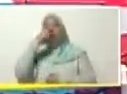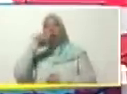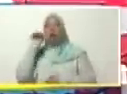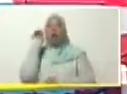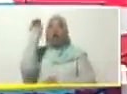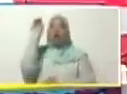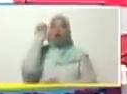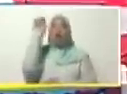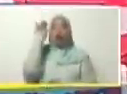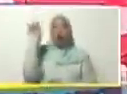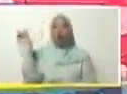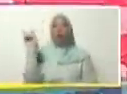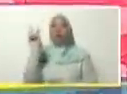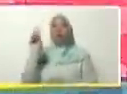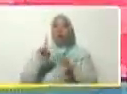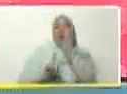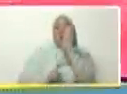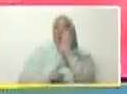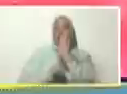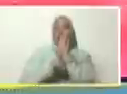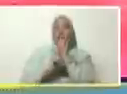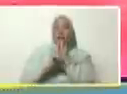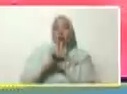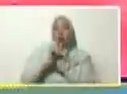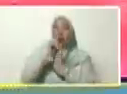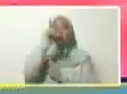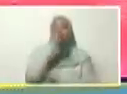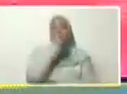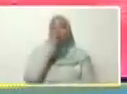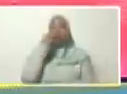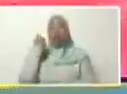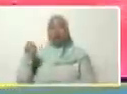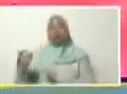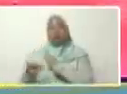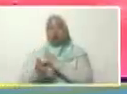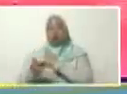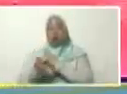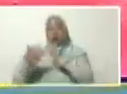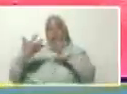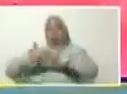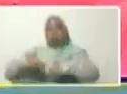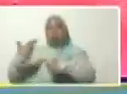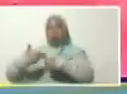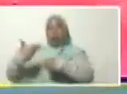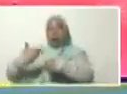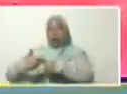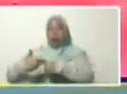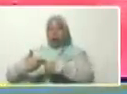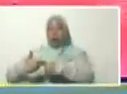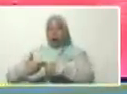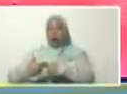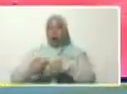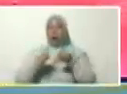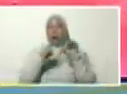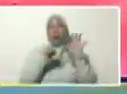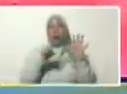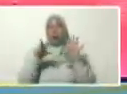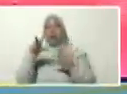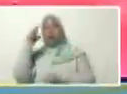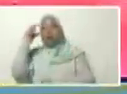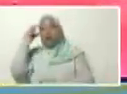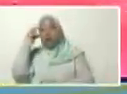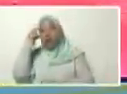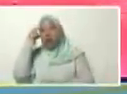venir, Venezuela potencia gasífera. En este manifiesto hablan de 63 días, pero yo lo